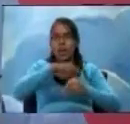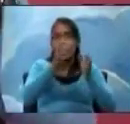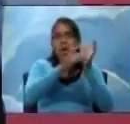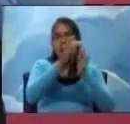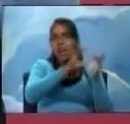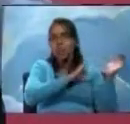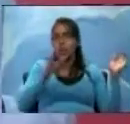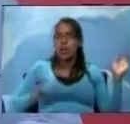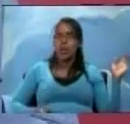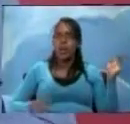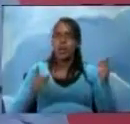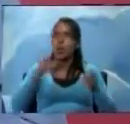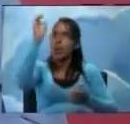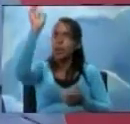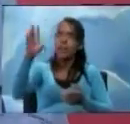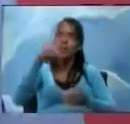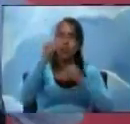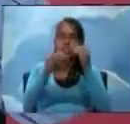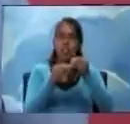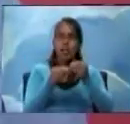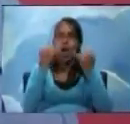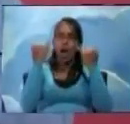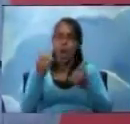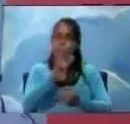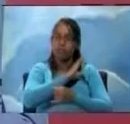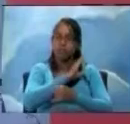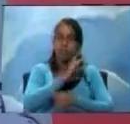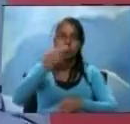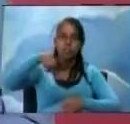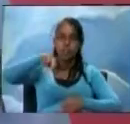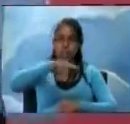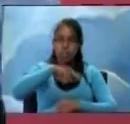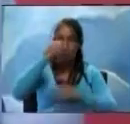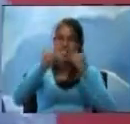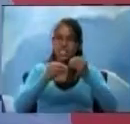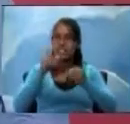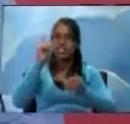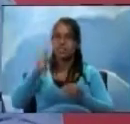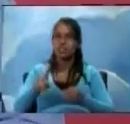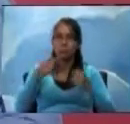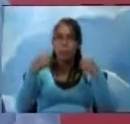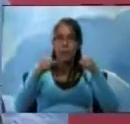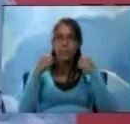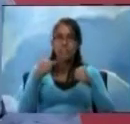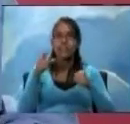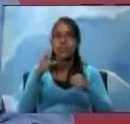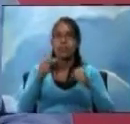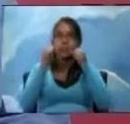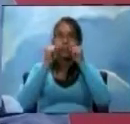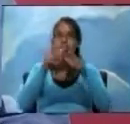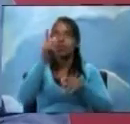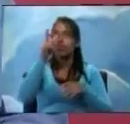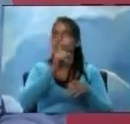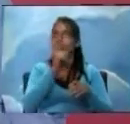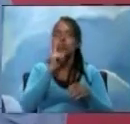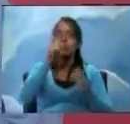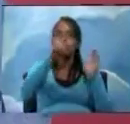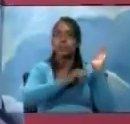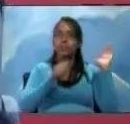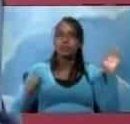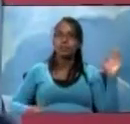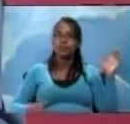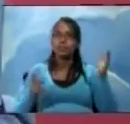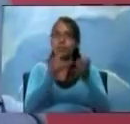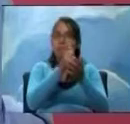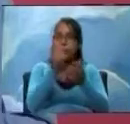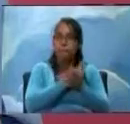Señor Jesucristo. Los apóstoles también lo hicieron. Ahora nos corresponde a nosotros también practicarlo. Bendito sea el nombre del Señor.